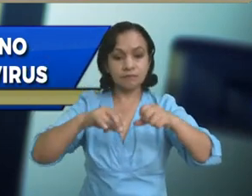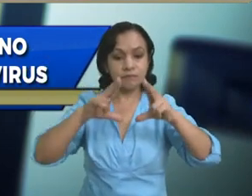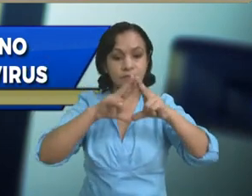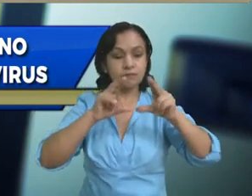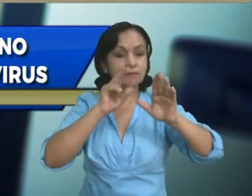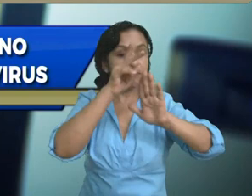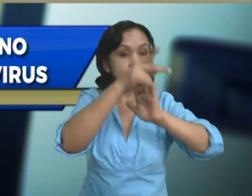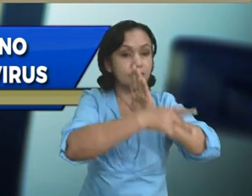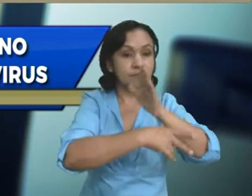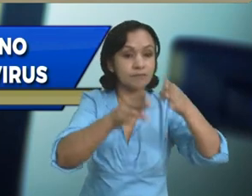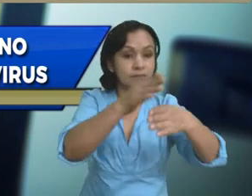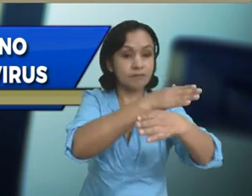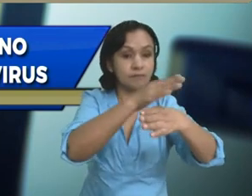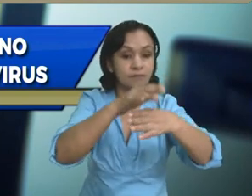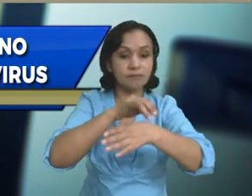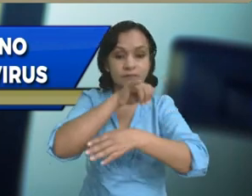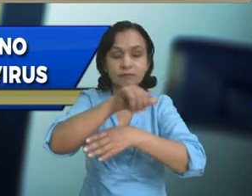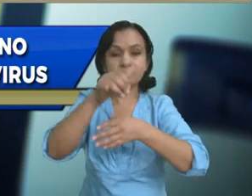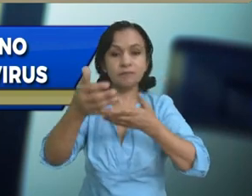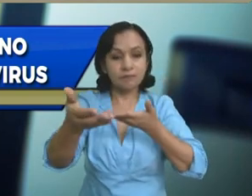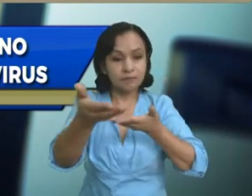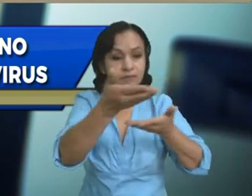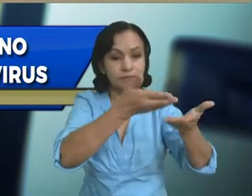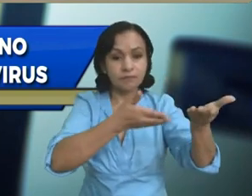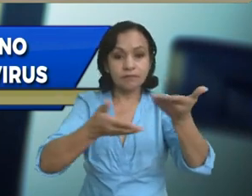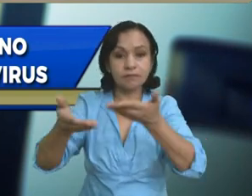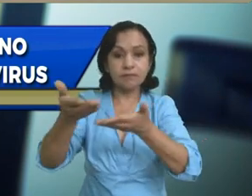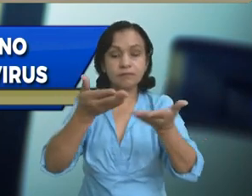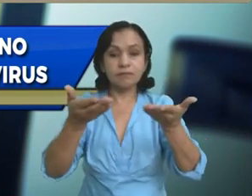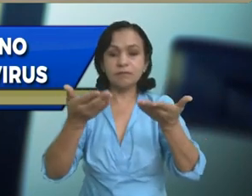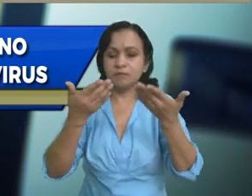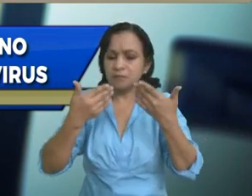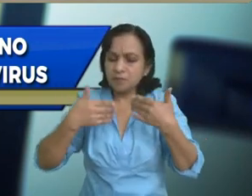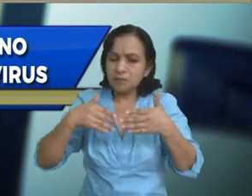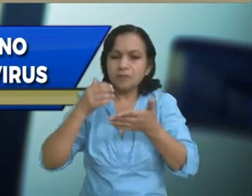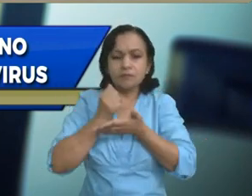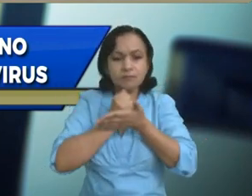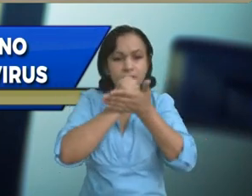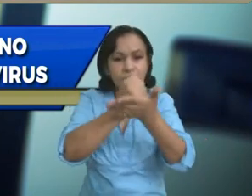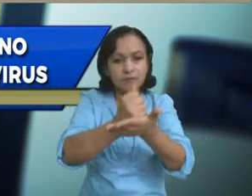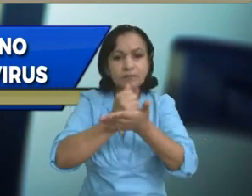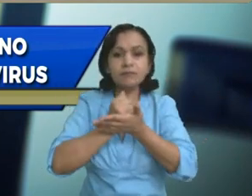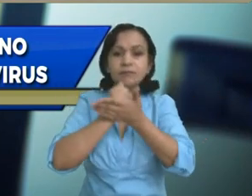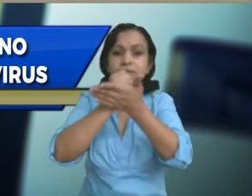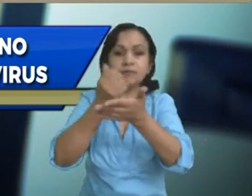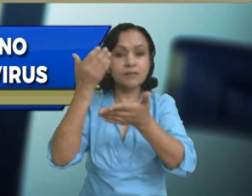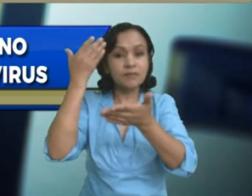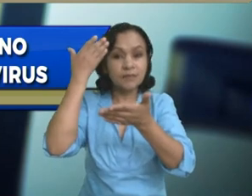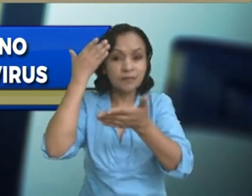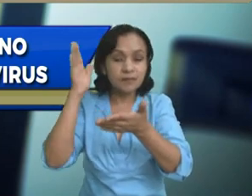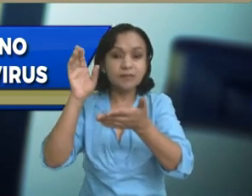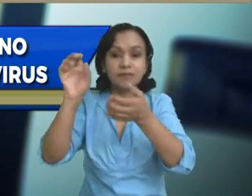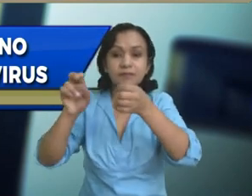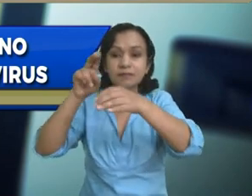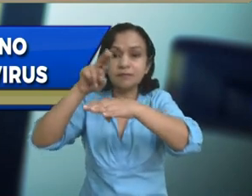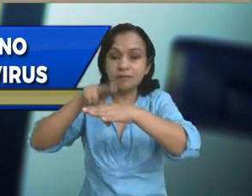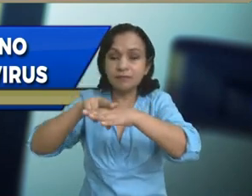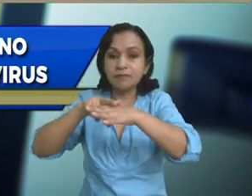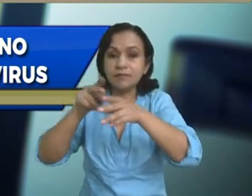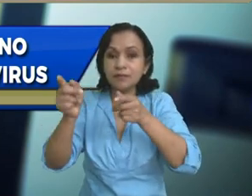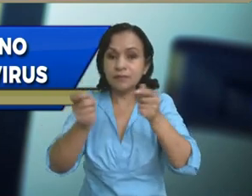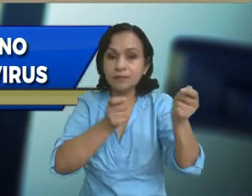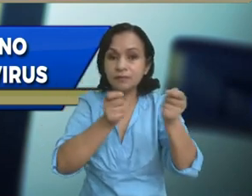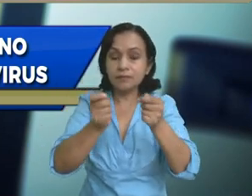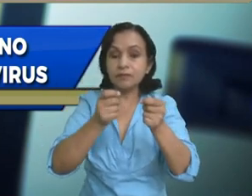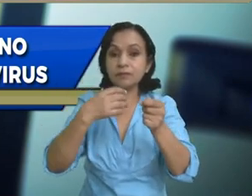mundo compartiendo, ¿no? De manera humilde, solidaria, porque sabemos que cada situación nacional tiene que ajustarse a